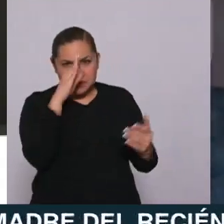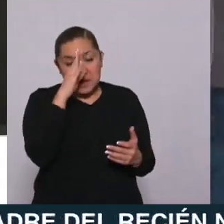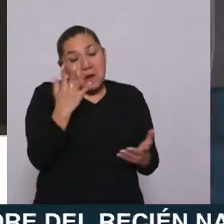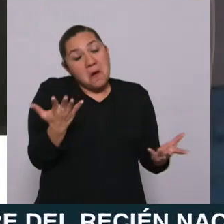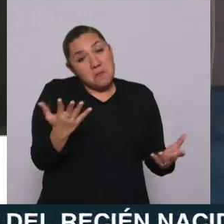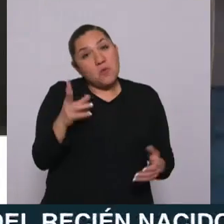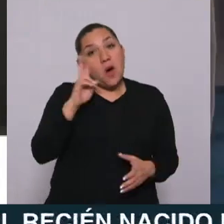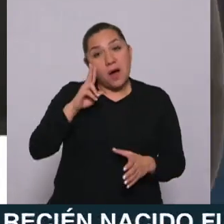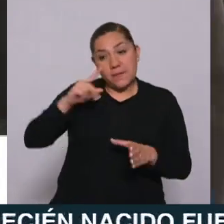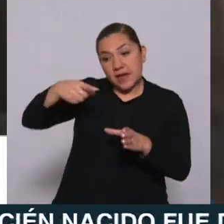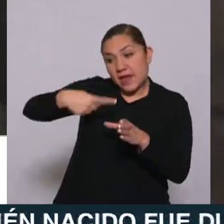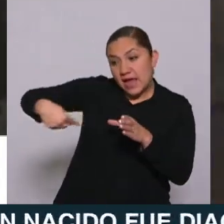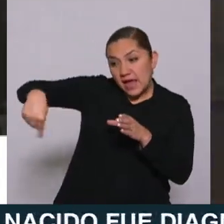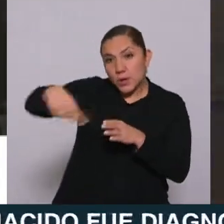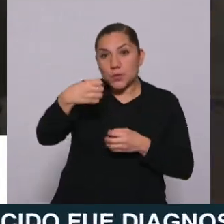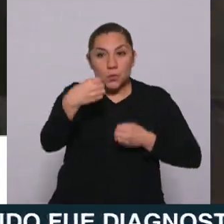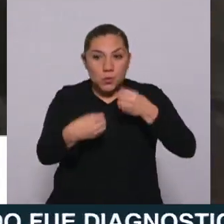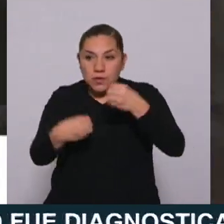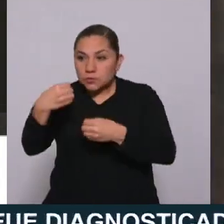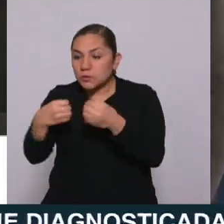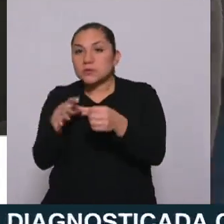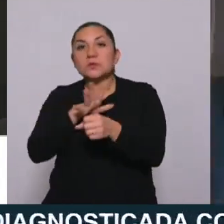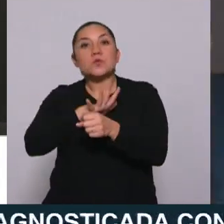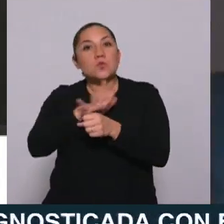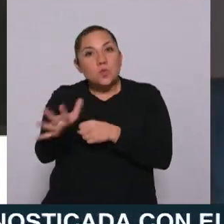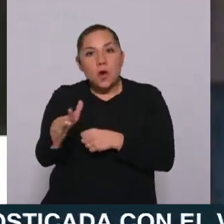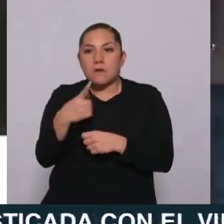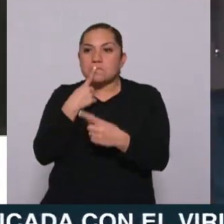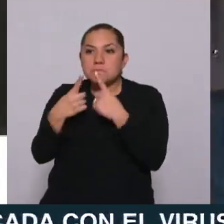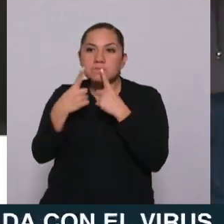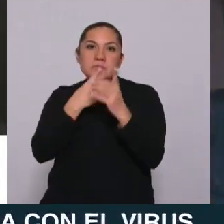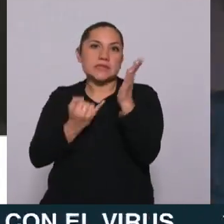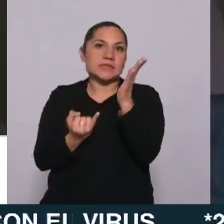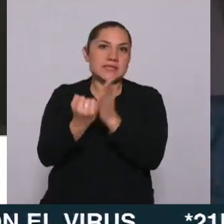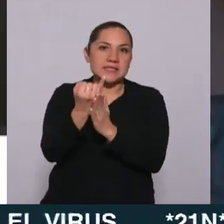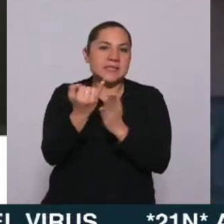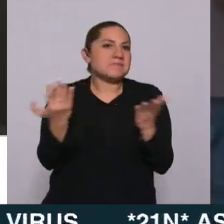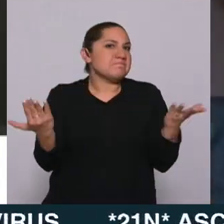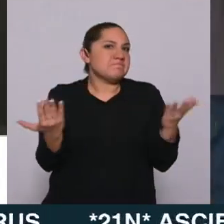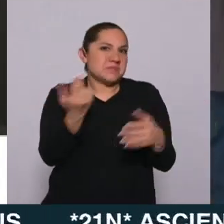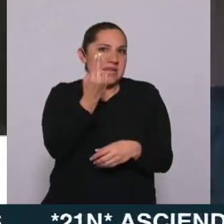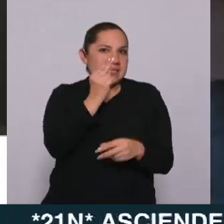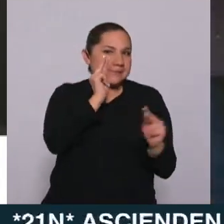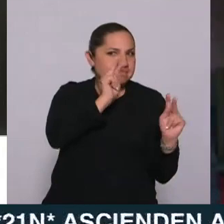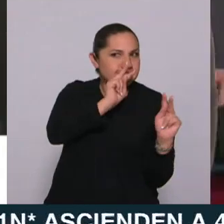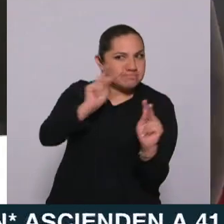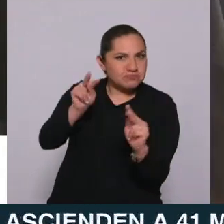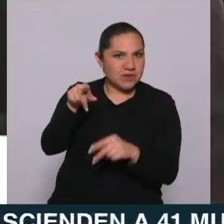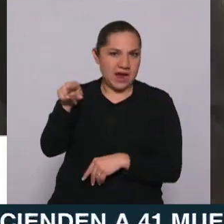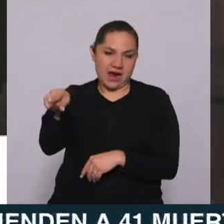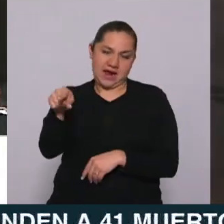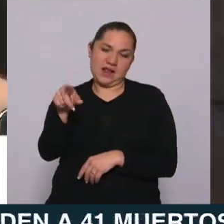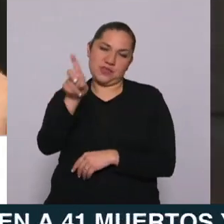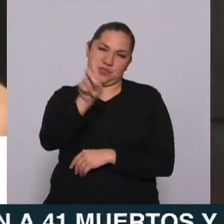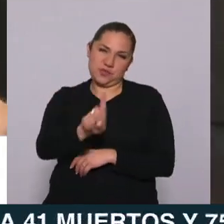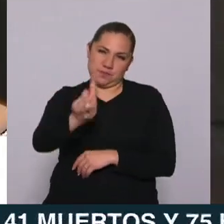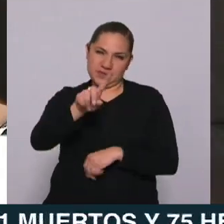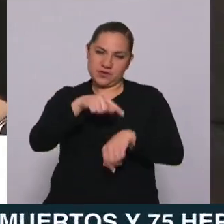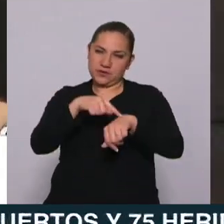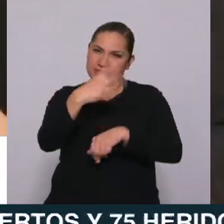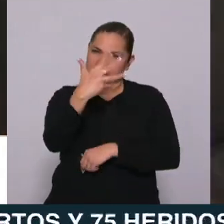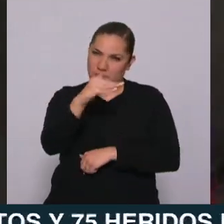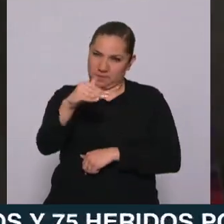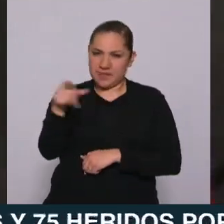al final del día, y eso solo lo vamos a saber el domingo a las 5:30 de la tarde en TNT. Por supuesto, estaremos